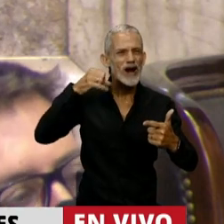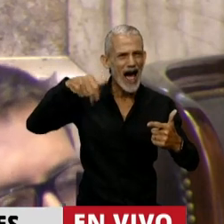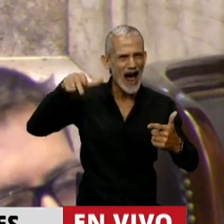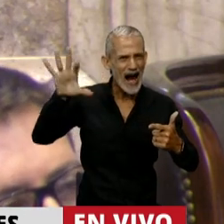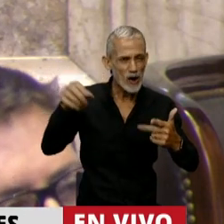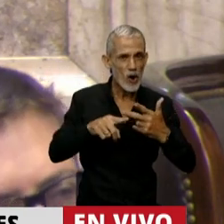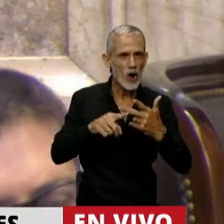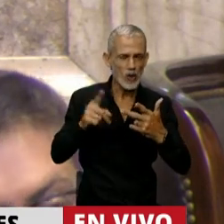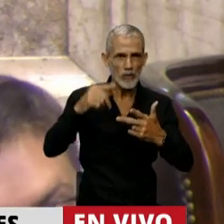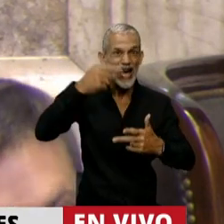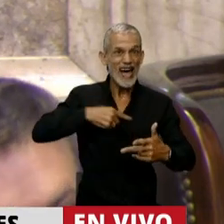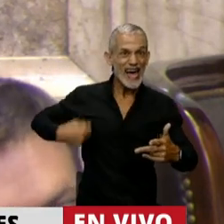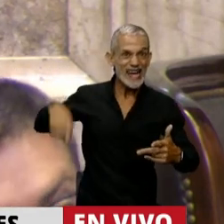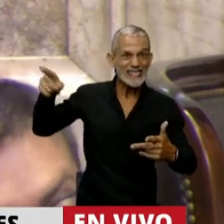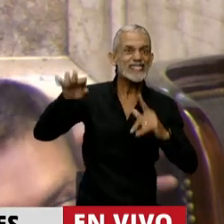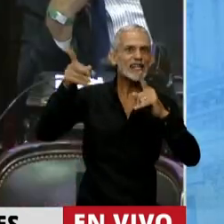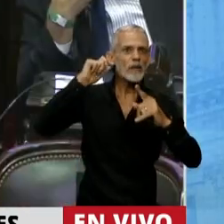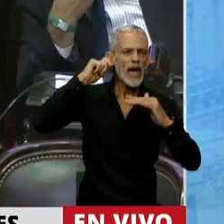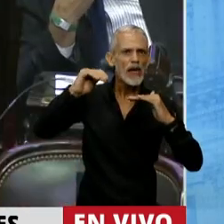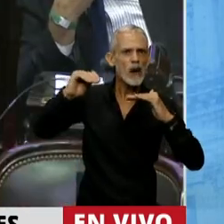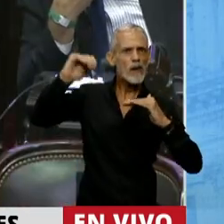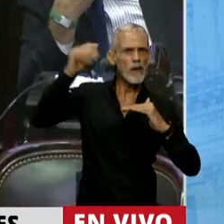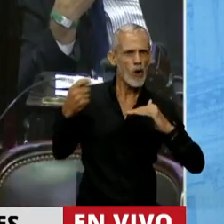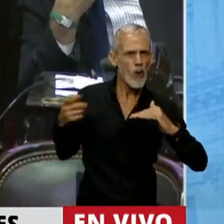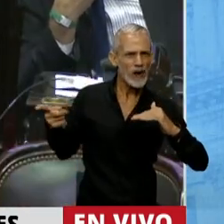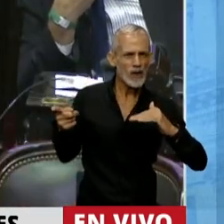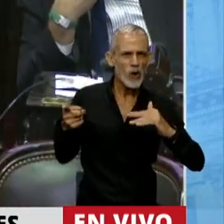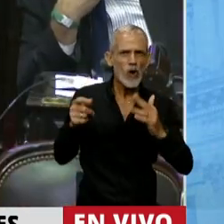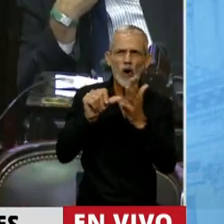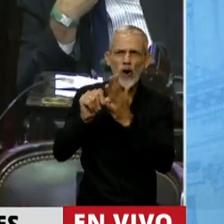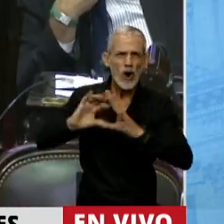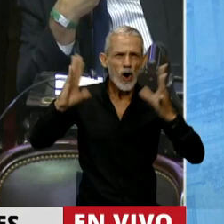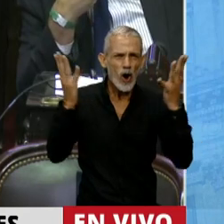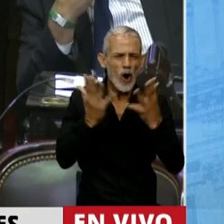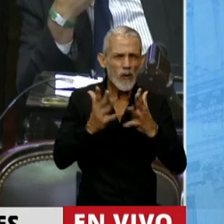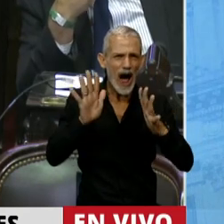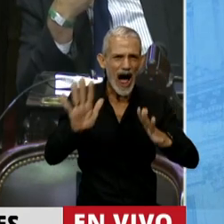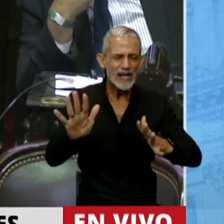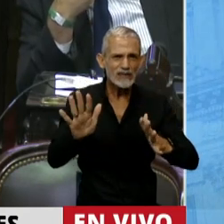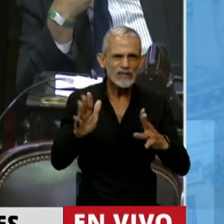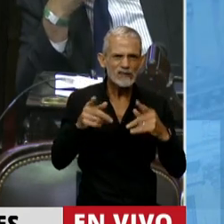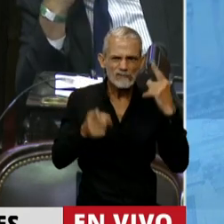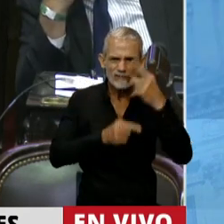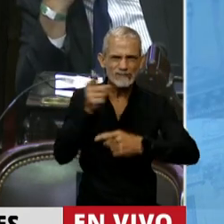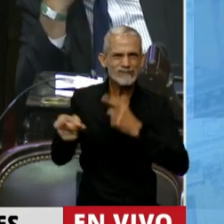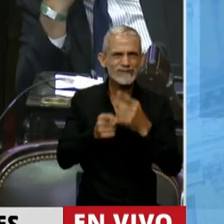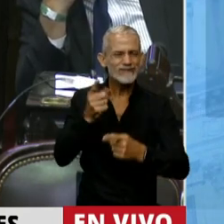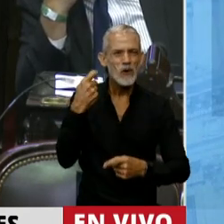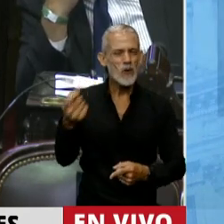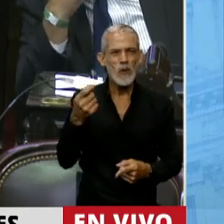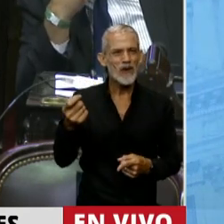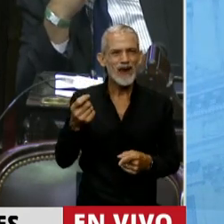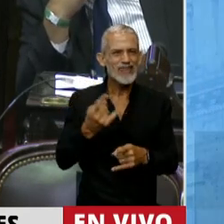dictadura capitalista china va a aumentar la edad jubilatoria. Cualquier gobierno en cualquier continente se ensaña con